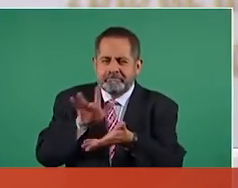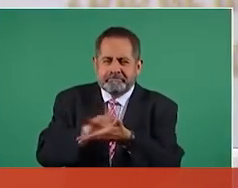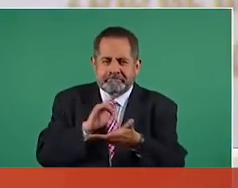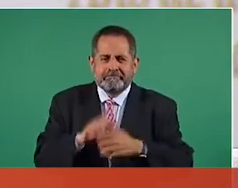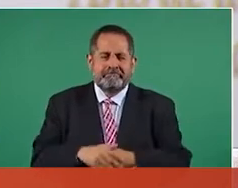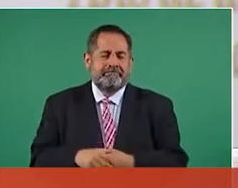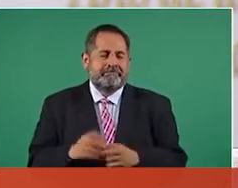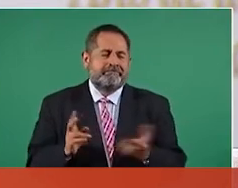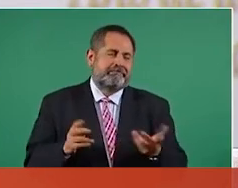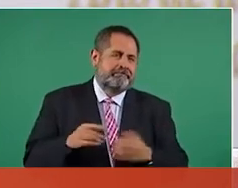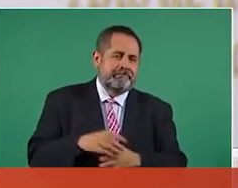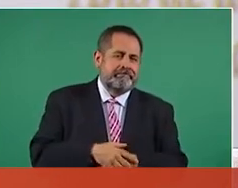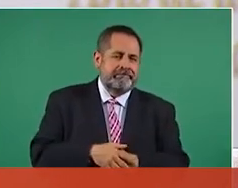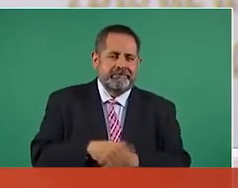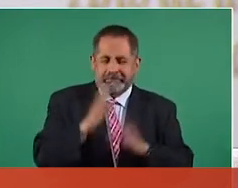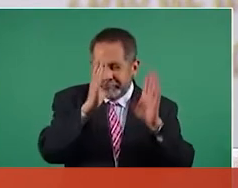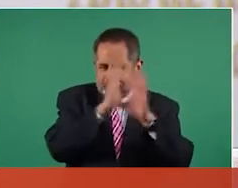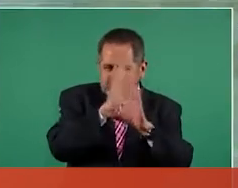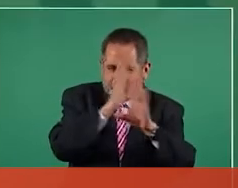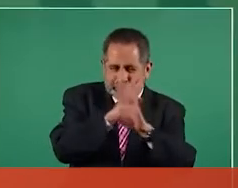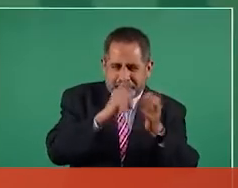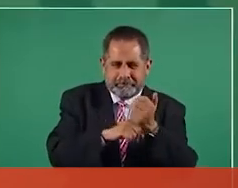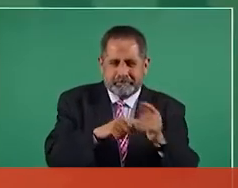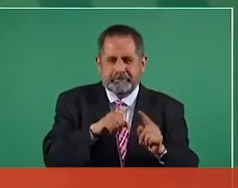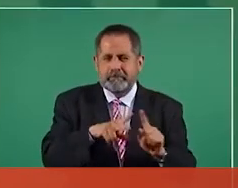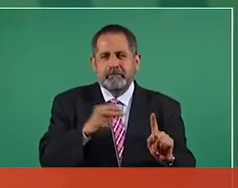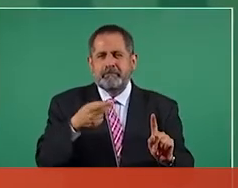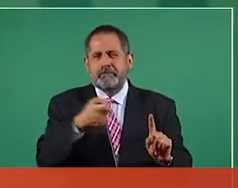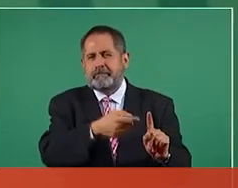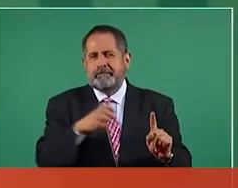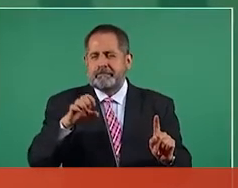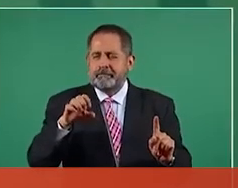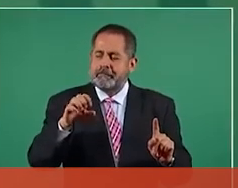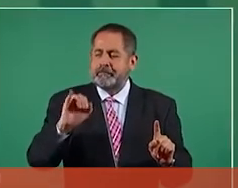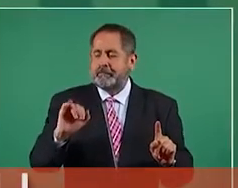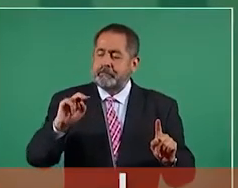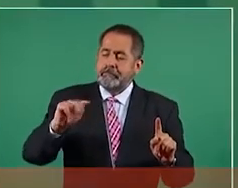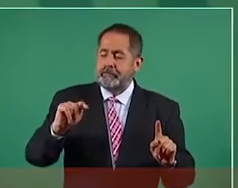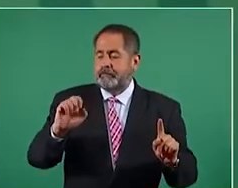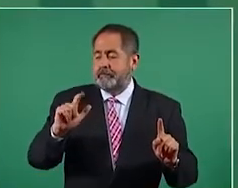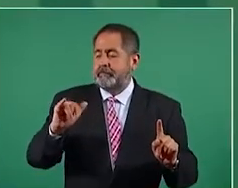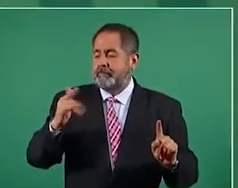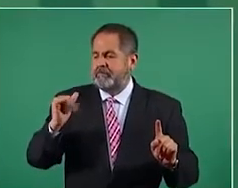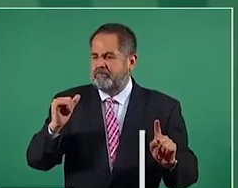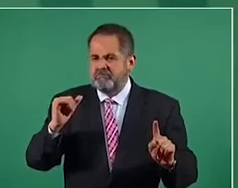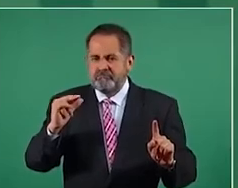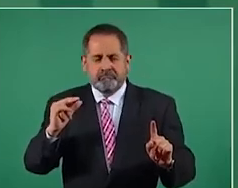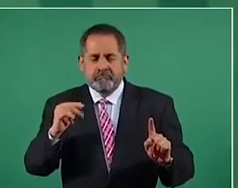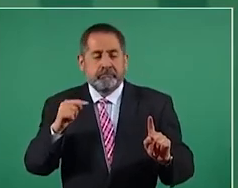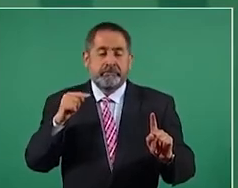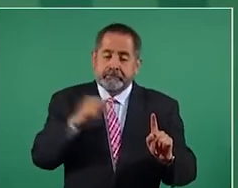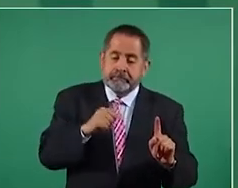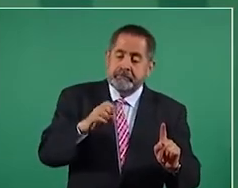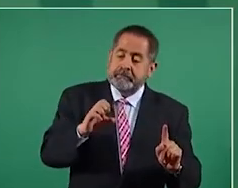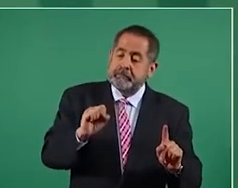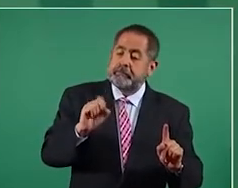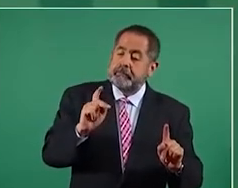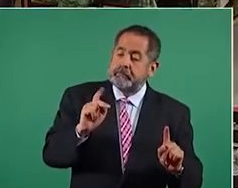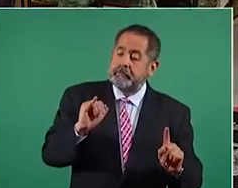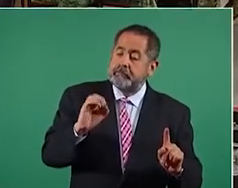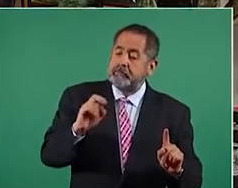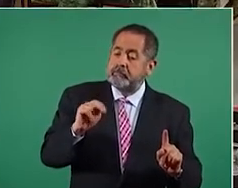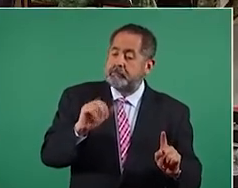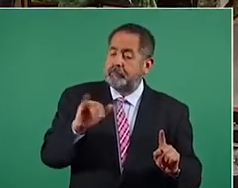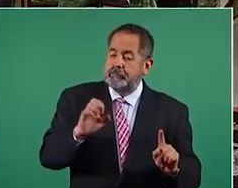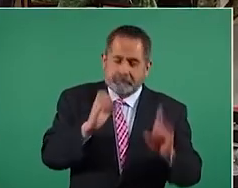inteligencia, entre comillas, o mejor dicho, espionaje, que no inteligencia. Entonces hay que abrir y que